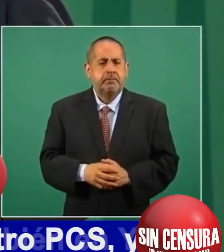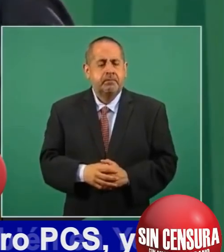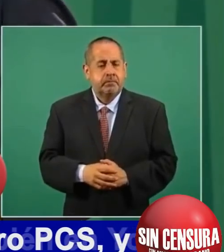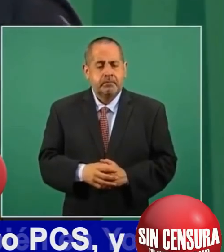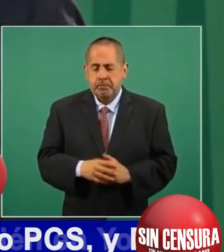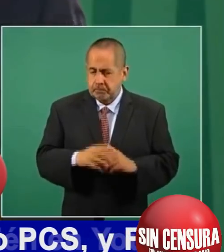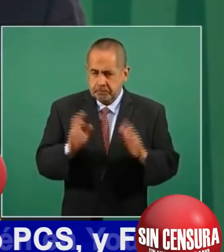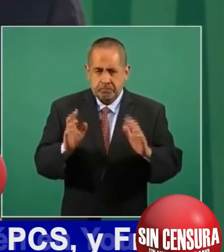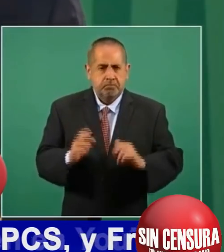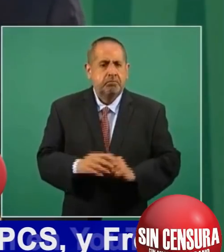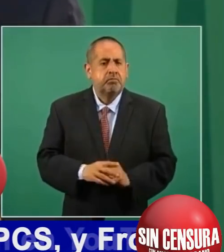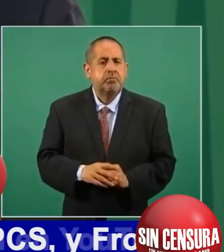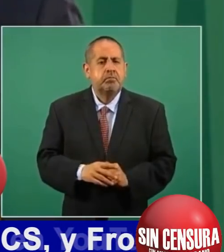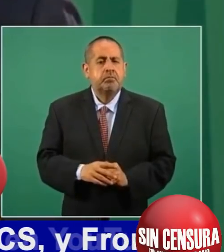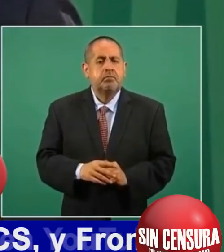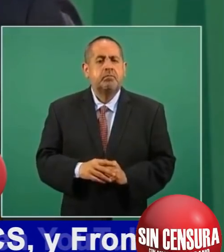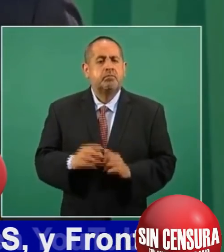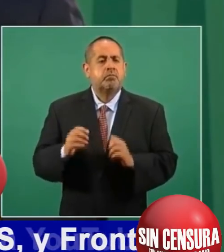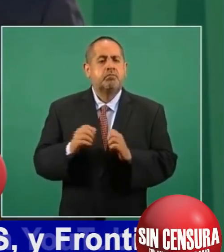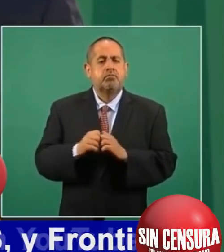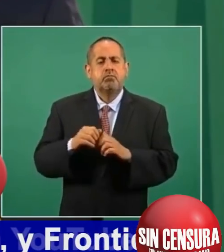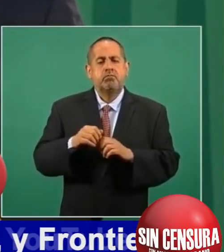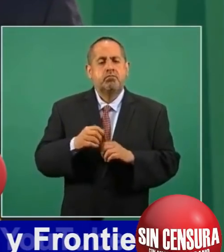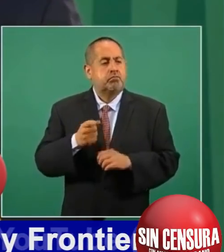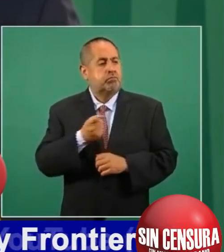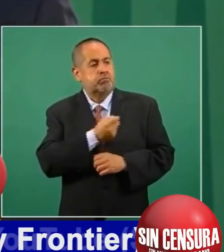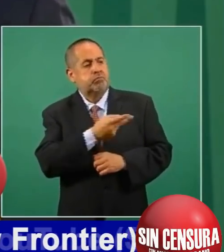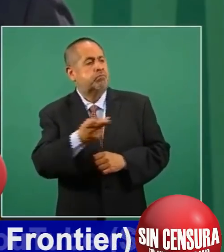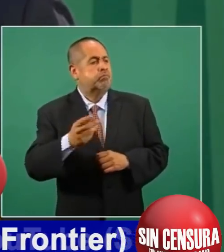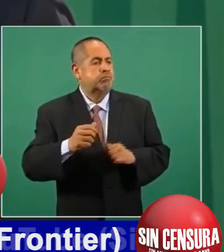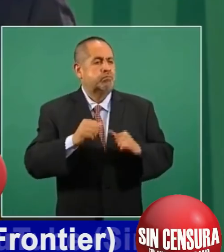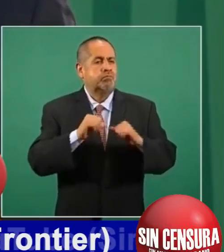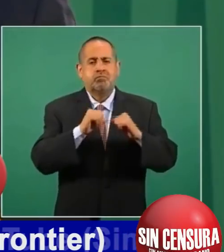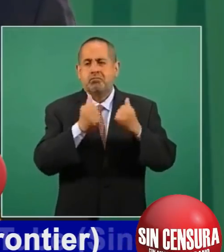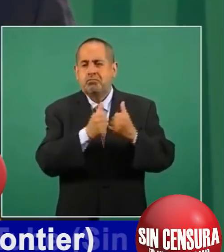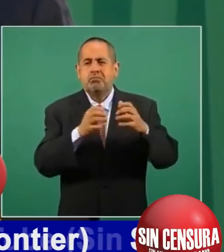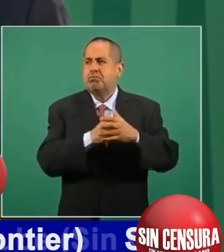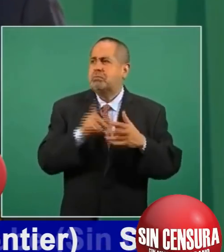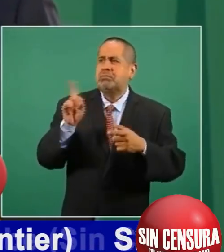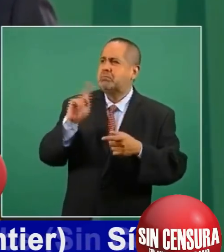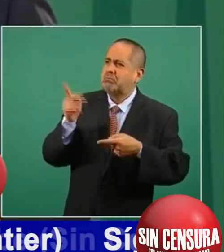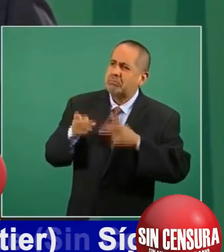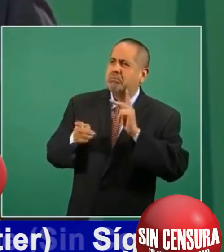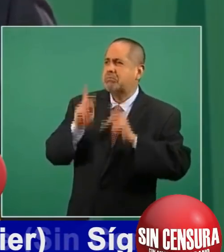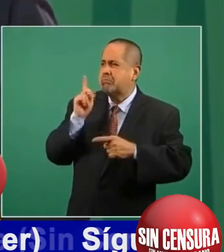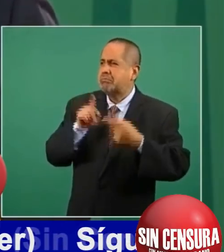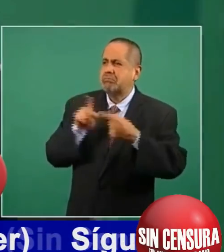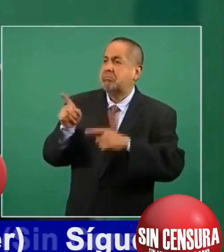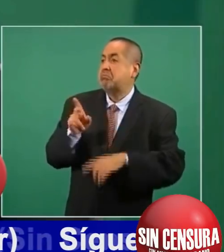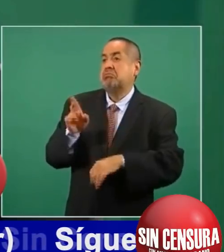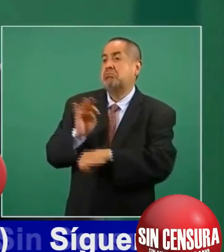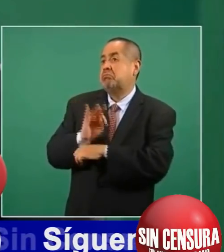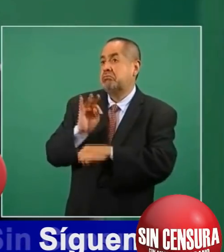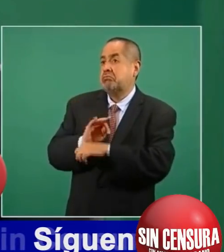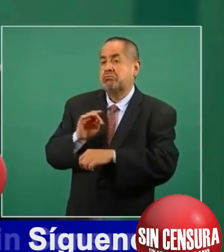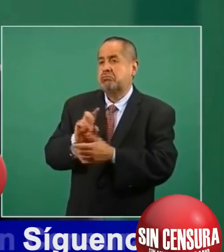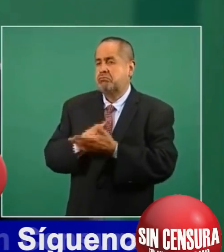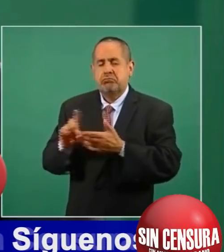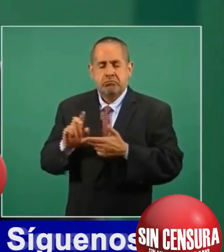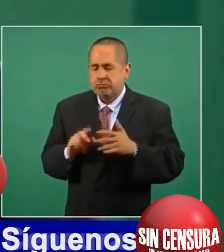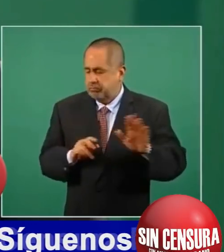aún con el cuestionamiento de organizaciones, ¿no?, de defensa